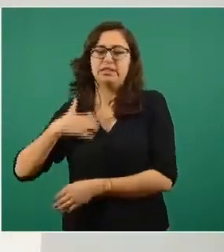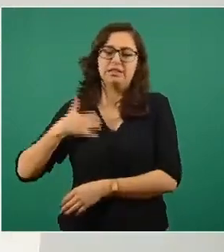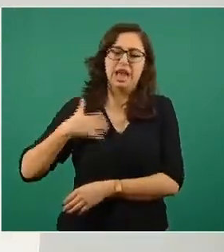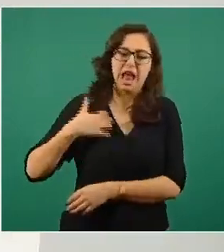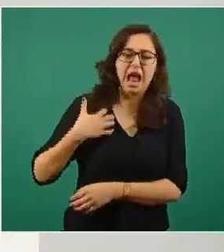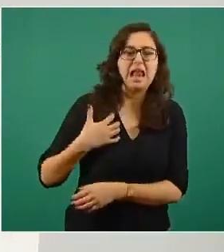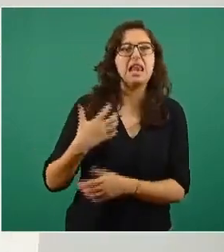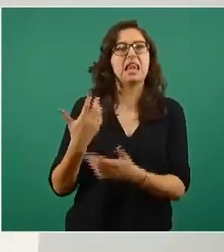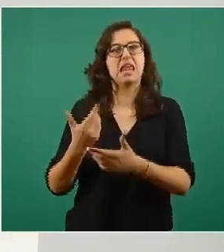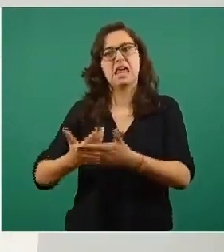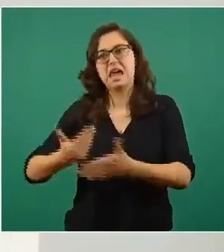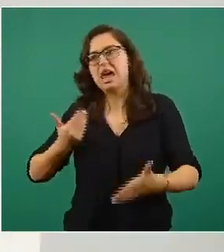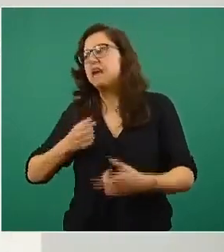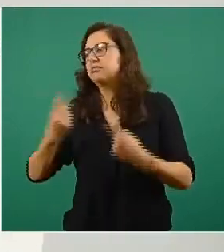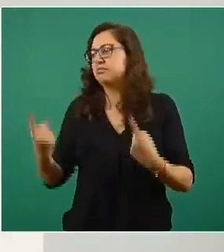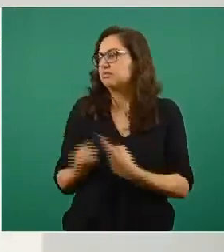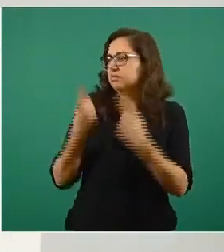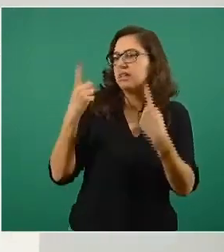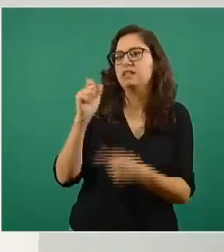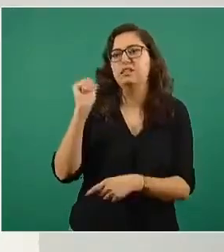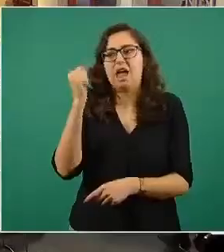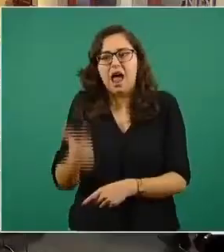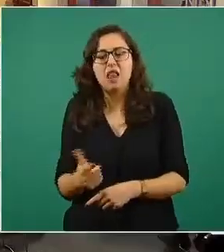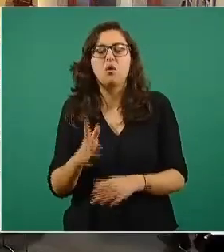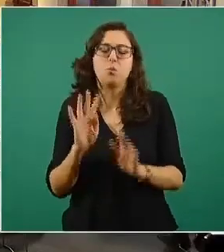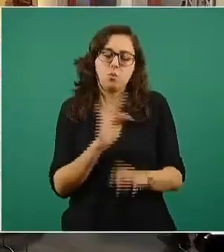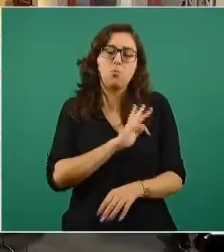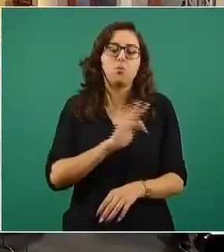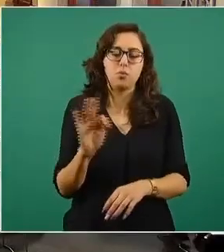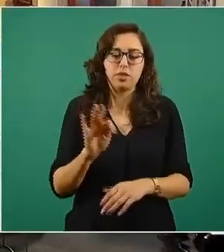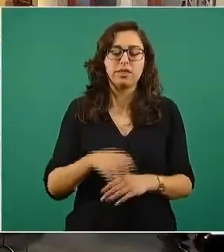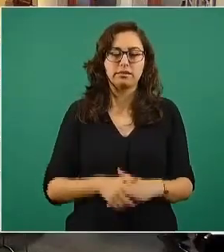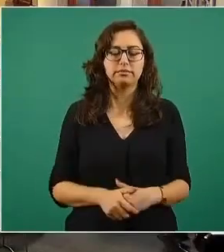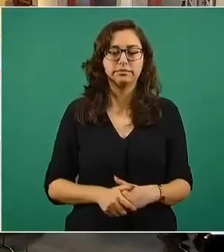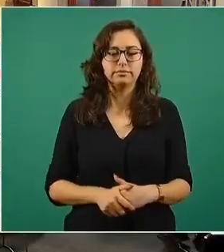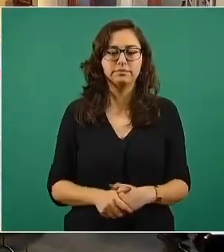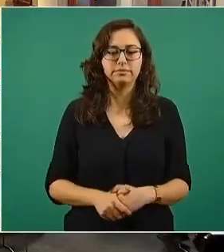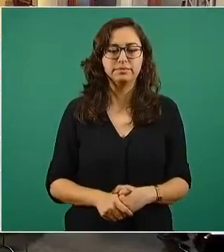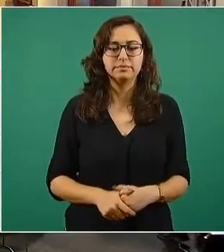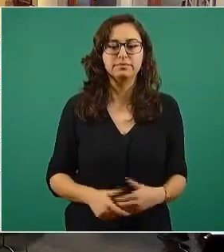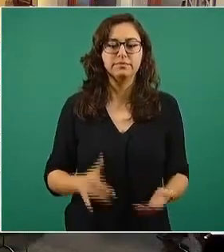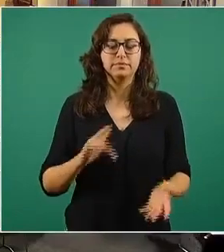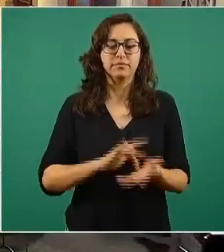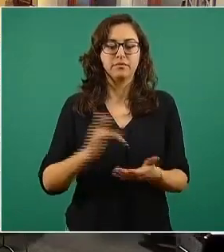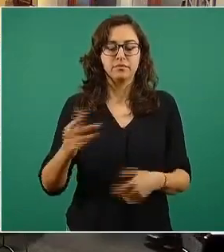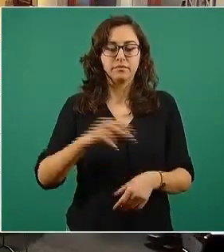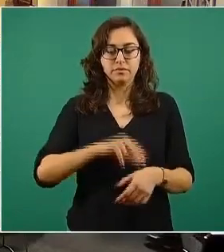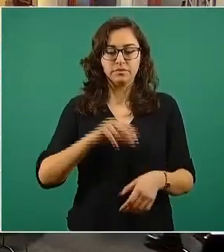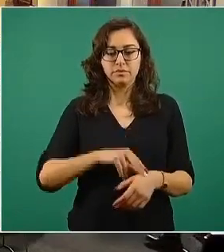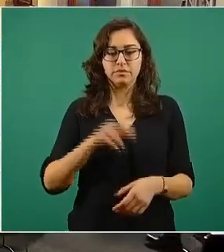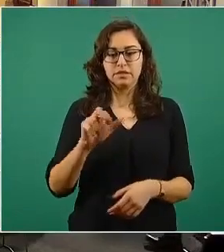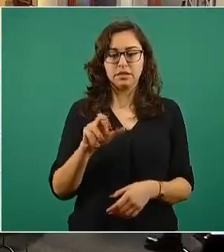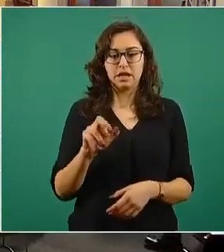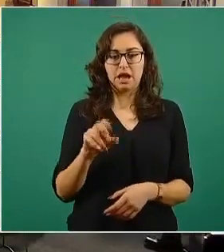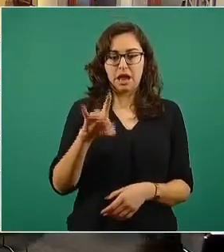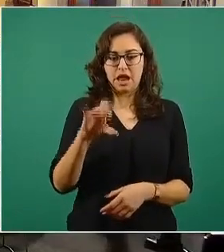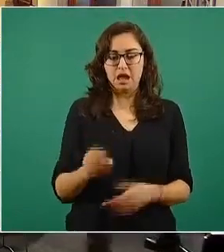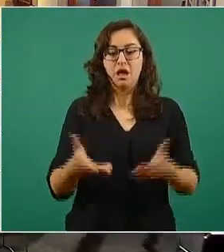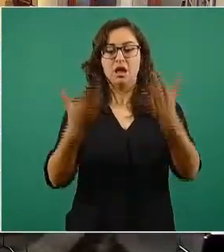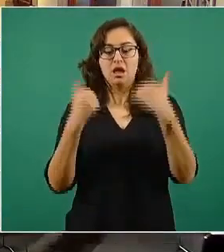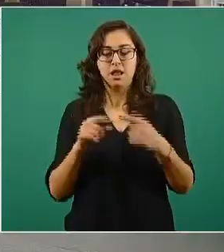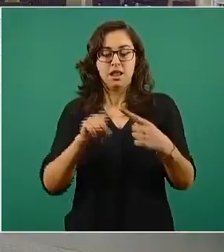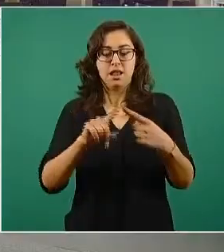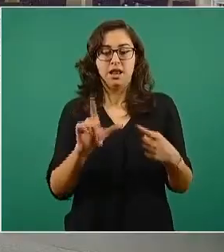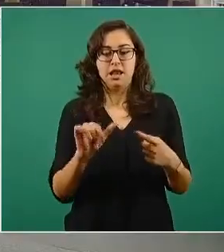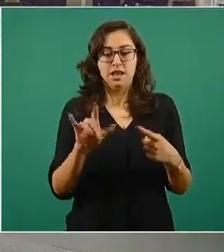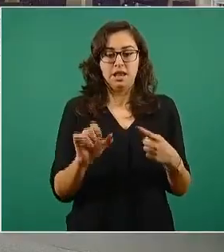alguna reacción alérgica a la vacuna, por poner un ejemplo. Muchas gracias. Gracias, doctor Ricardo Cortés. Ahora sí, Liliana Noble, luego